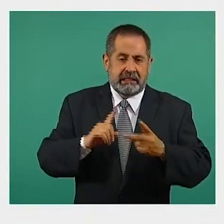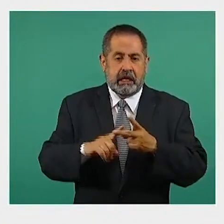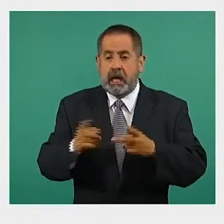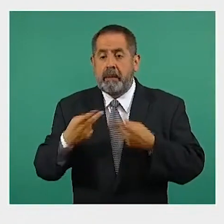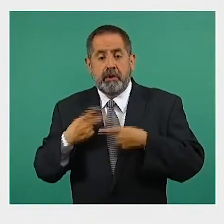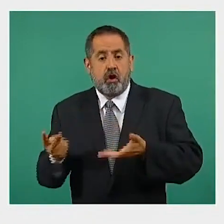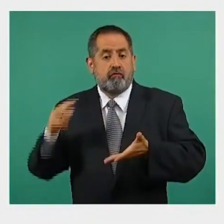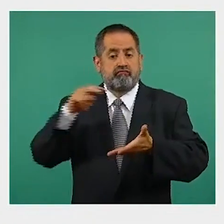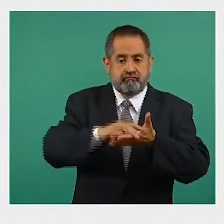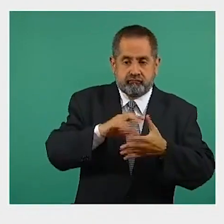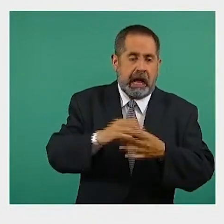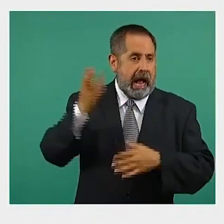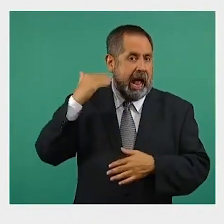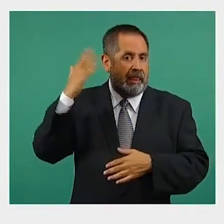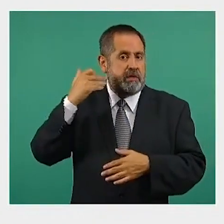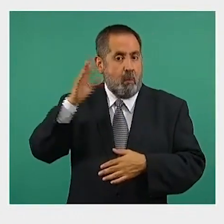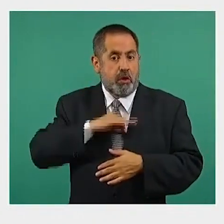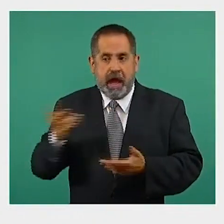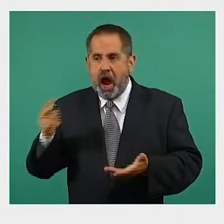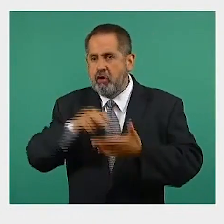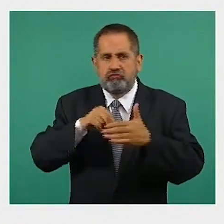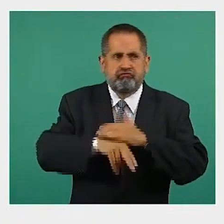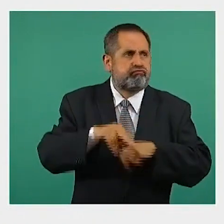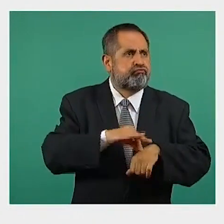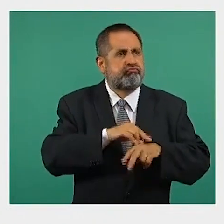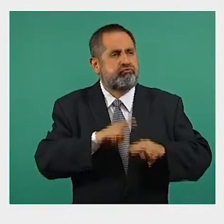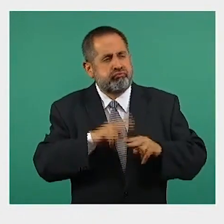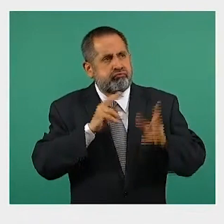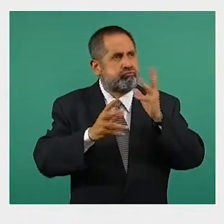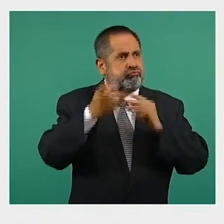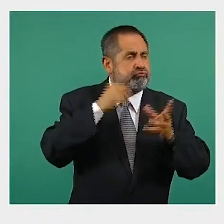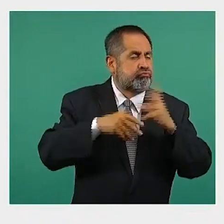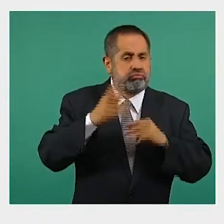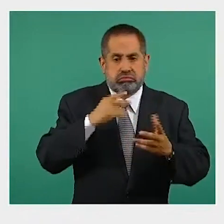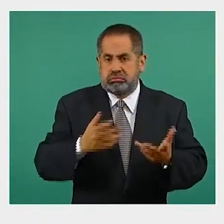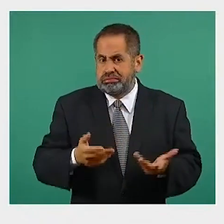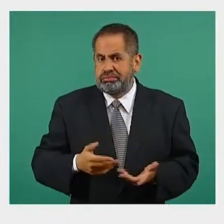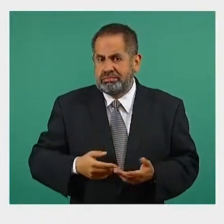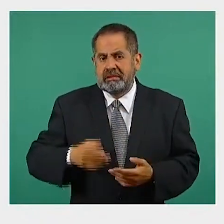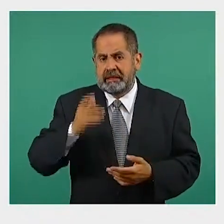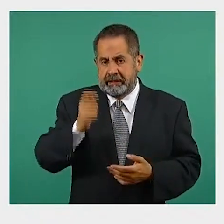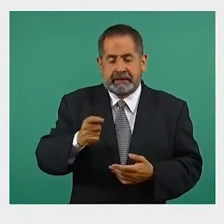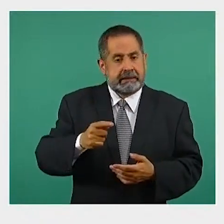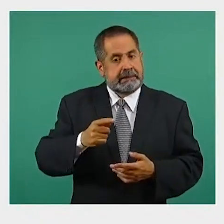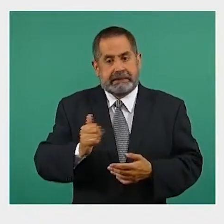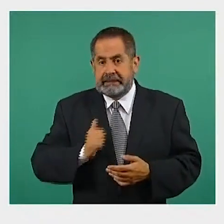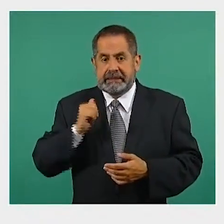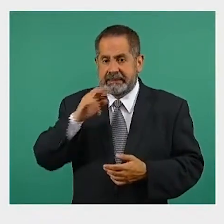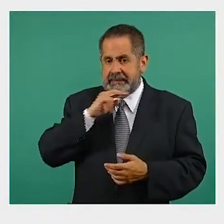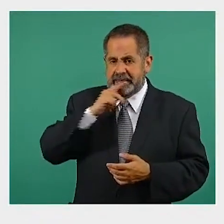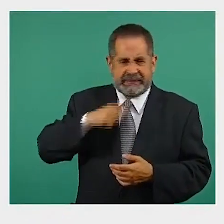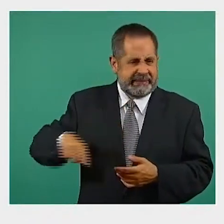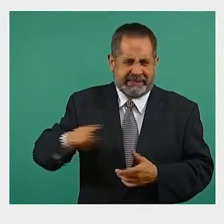presenciales porque lo permitía entonces la pandemia, y esto habla también de lo oportuno que fue